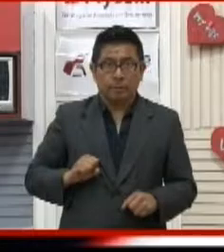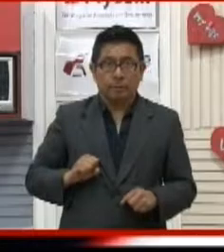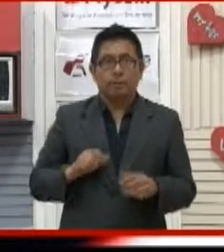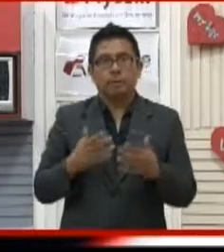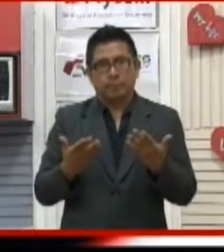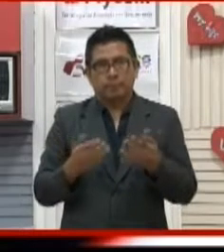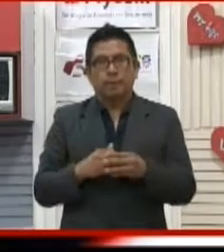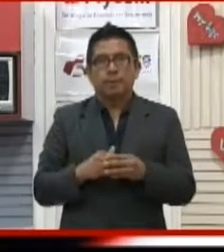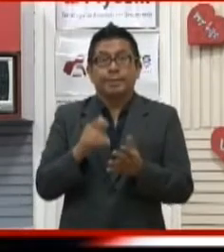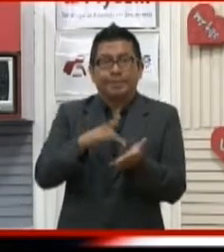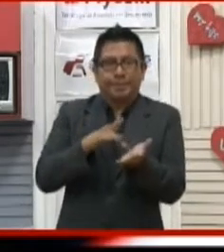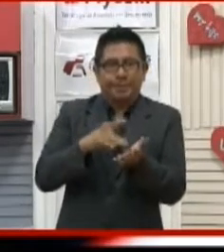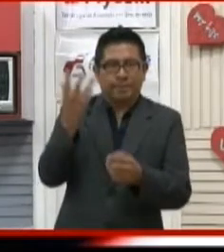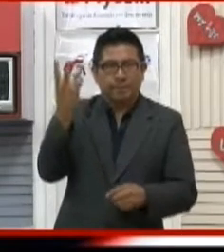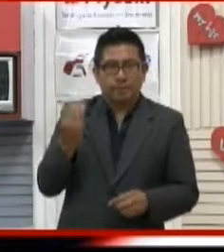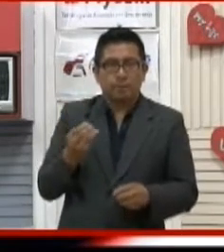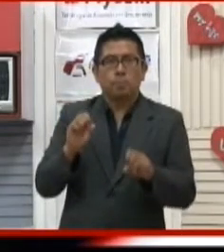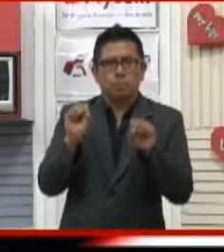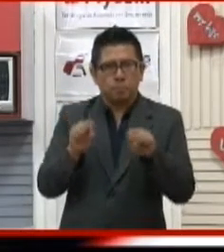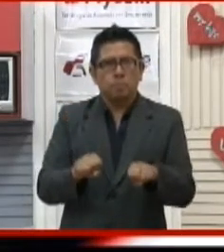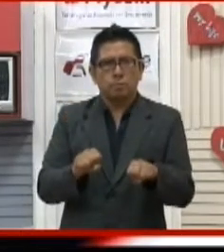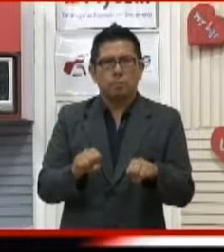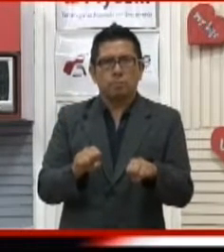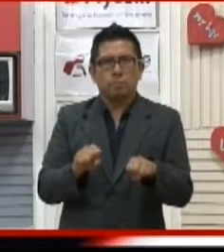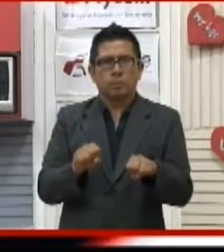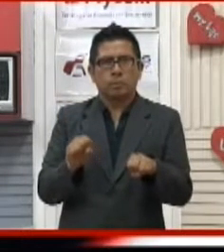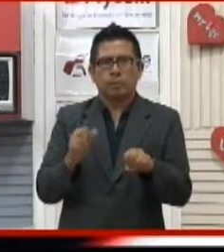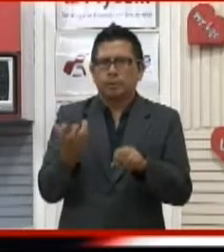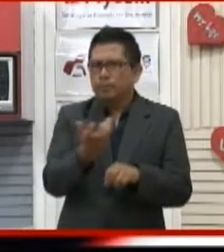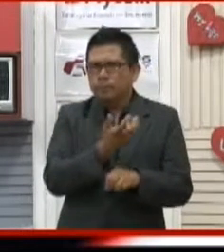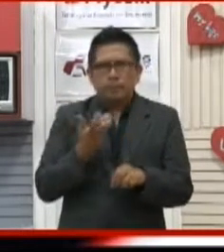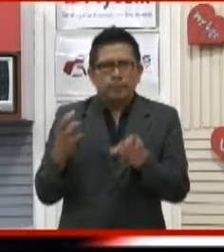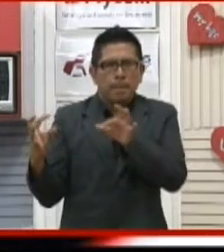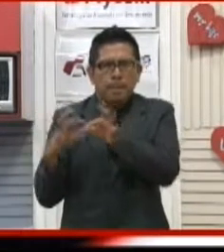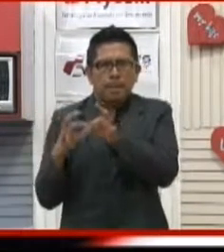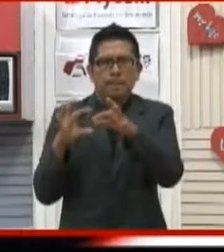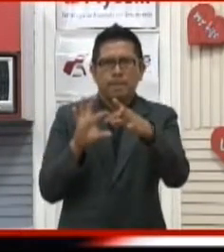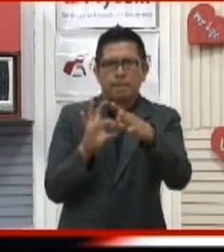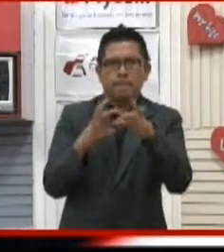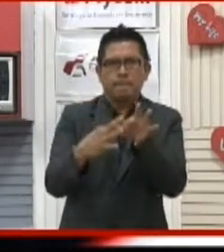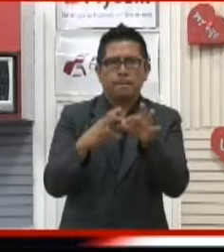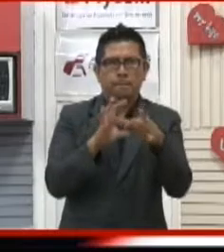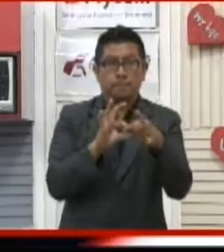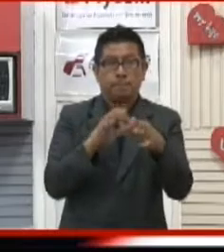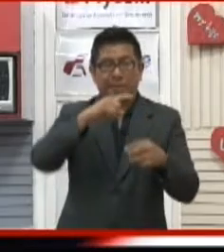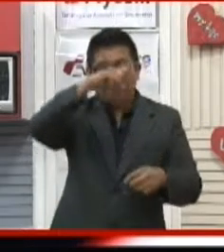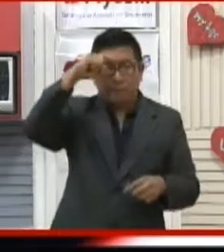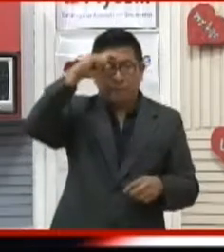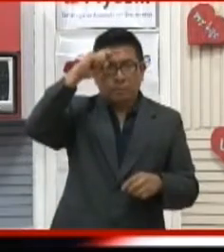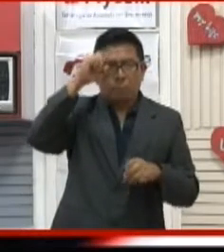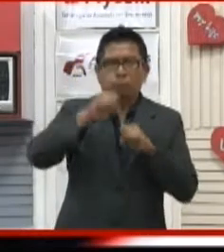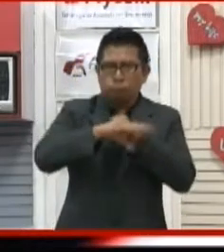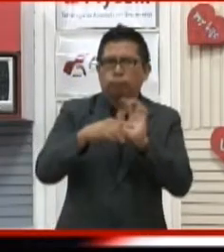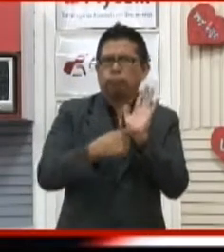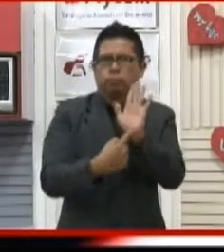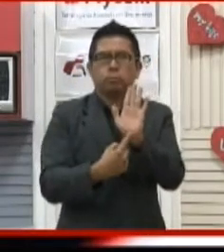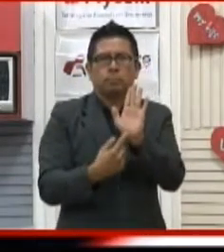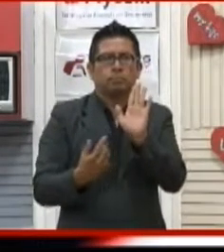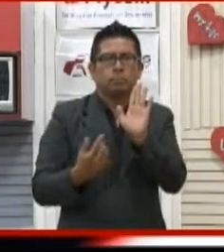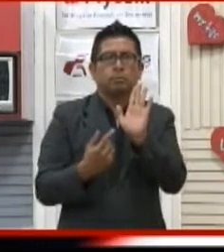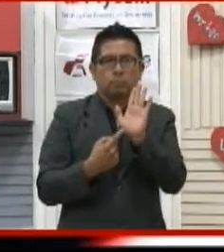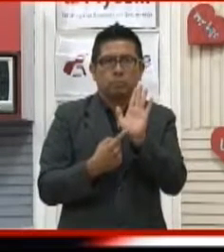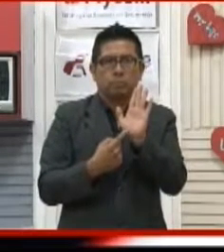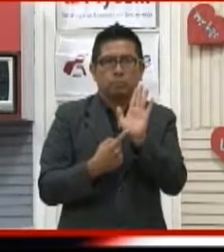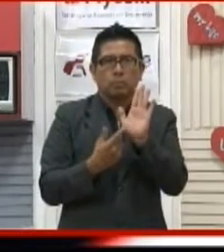pues aprovecha para poder estrechar todos estos vínculos de un trabajo para resaltar